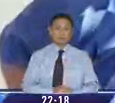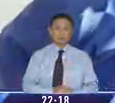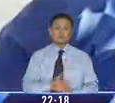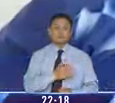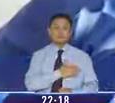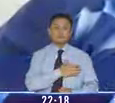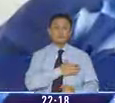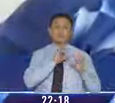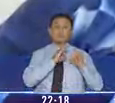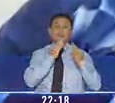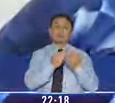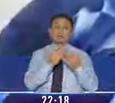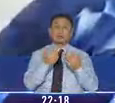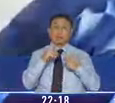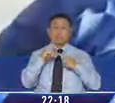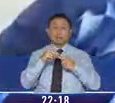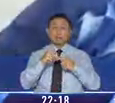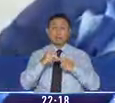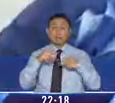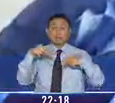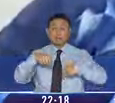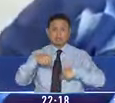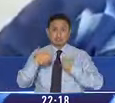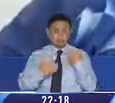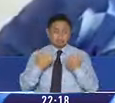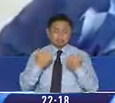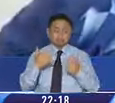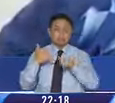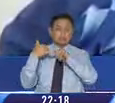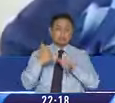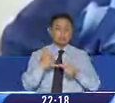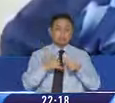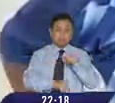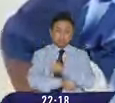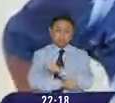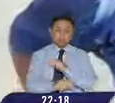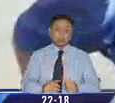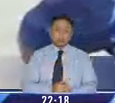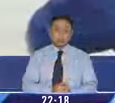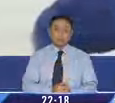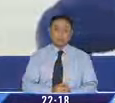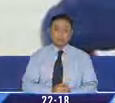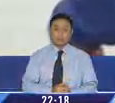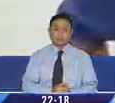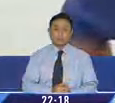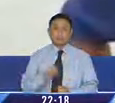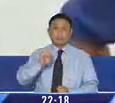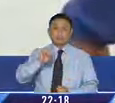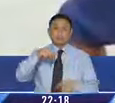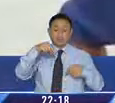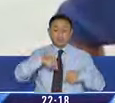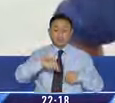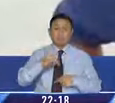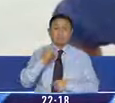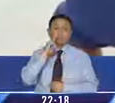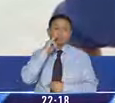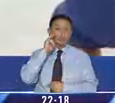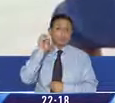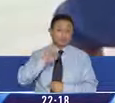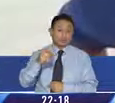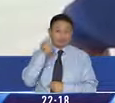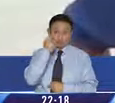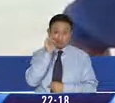tengo en el extranjero, mis primos, les nació la emoción de que formemos un equipito de fútbol y llamado Porteños Sporting Club, donde vamos a rescatar a los niños que no se